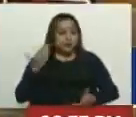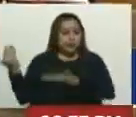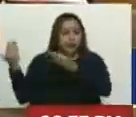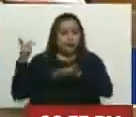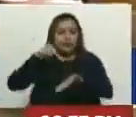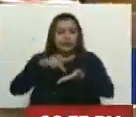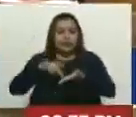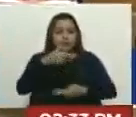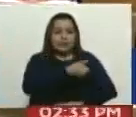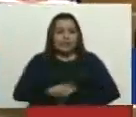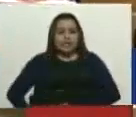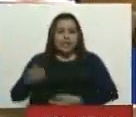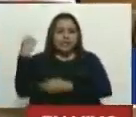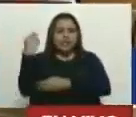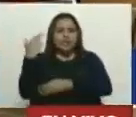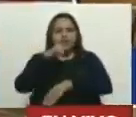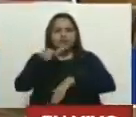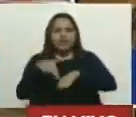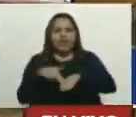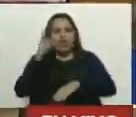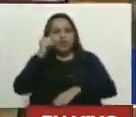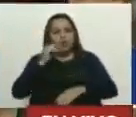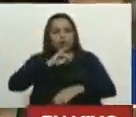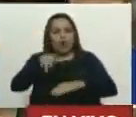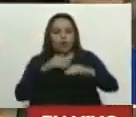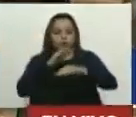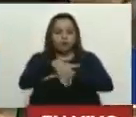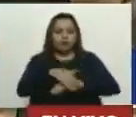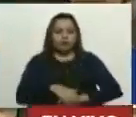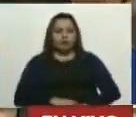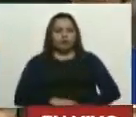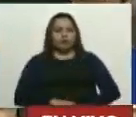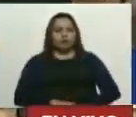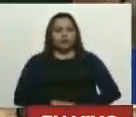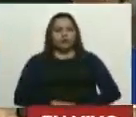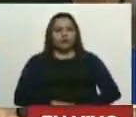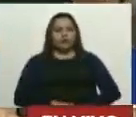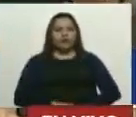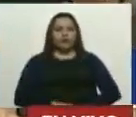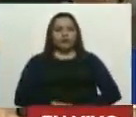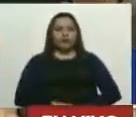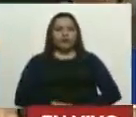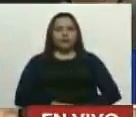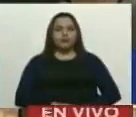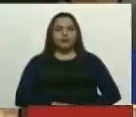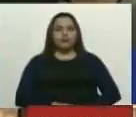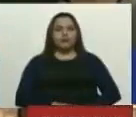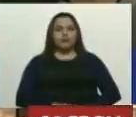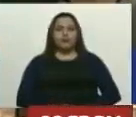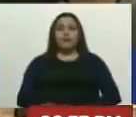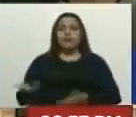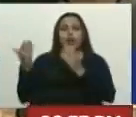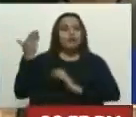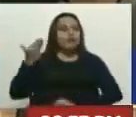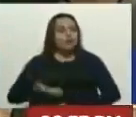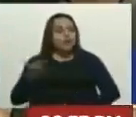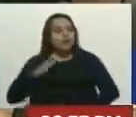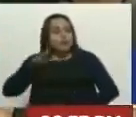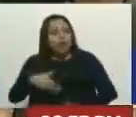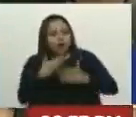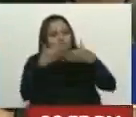intervención del presidente de la Asamblea Nacional, doctor Jorge Rodríguez. Se hayan abierto para hacer esta consulta donde podamos vernos